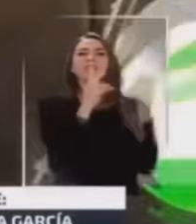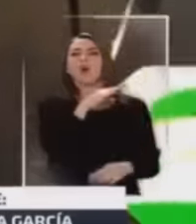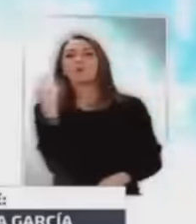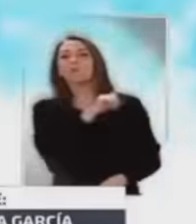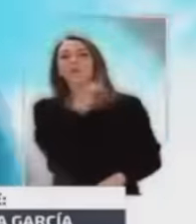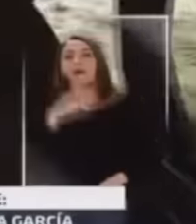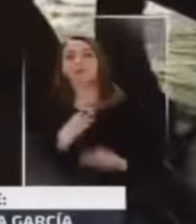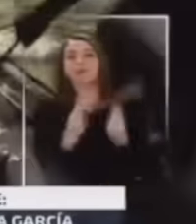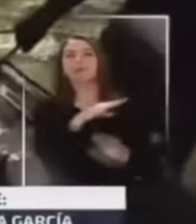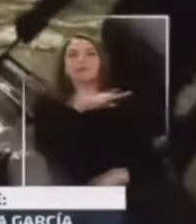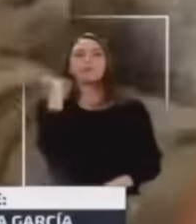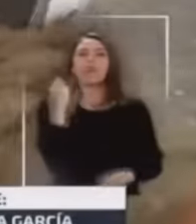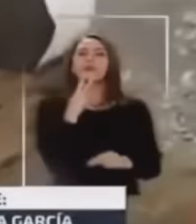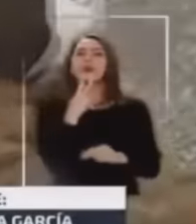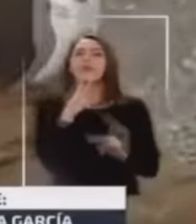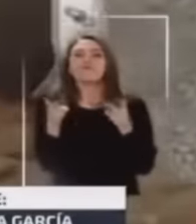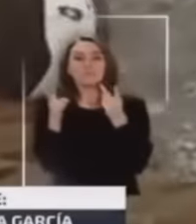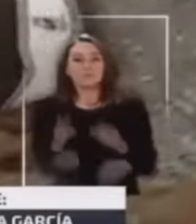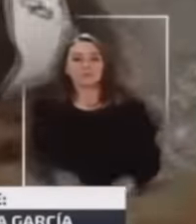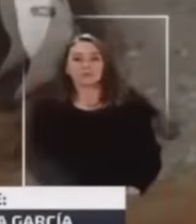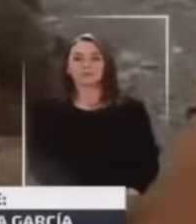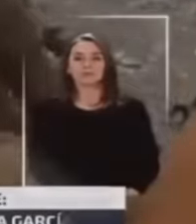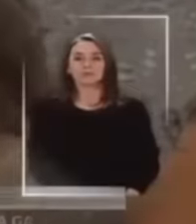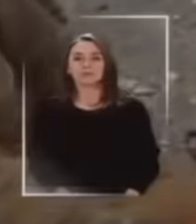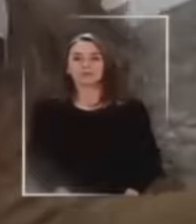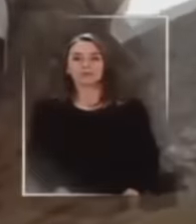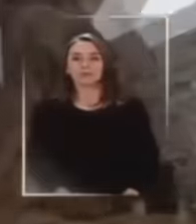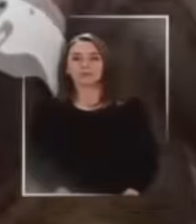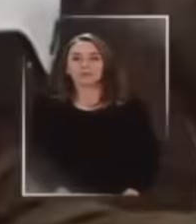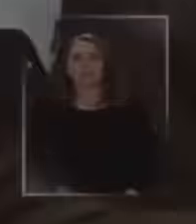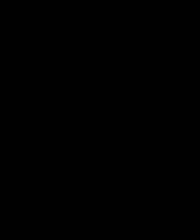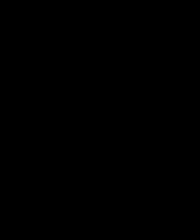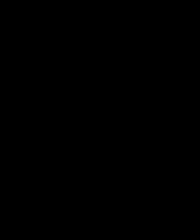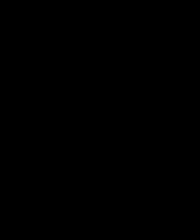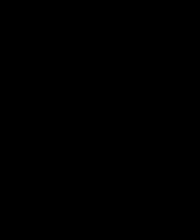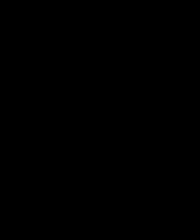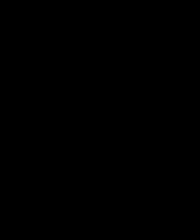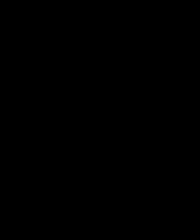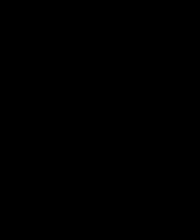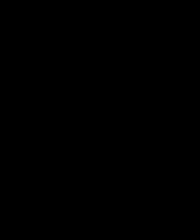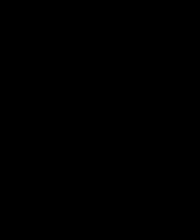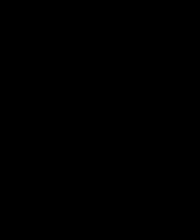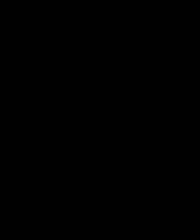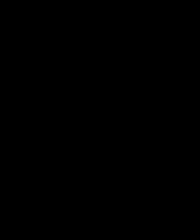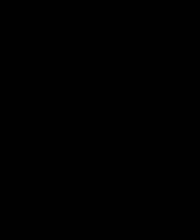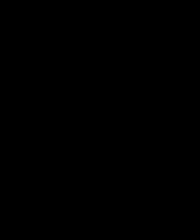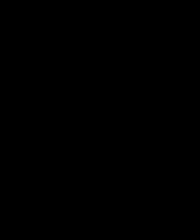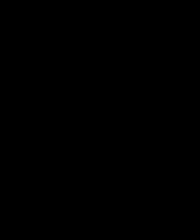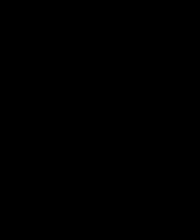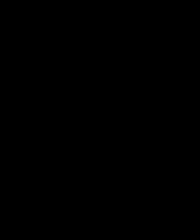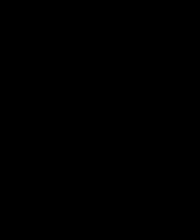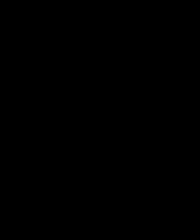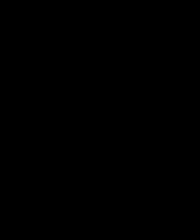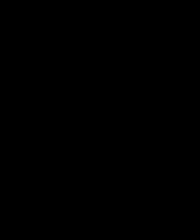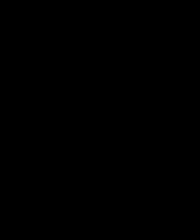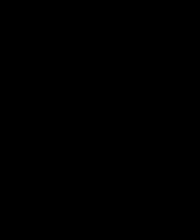la meta, vivir o morir! ¡Vivir o morir! Che, qué buen reportaje. Perdón al principio que dije